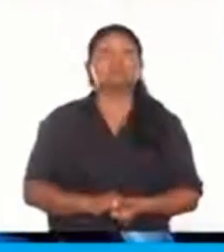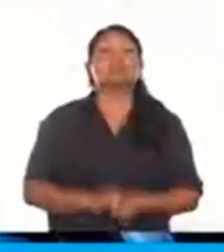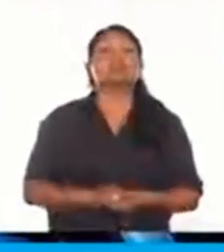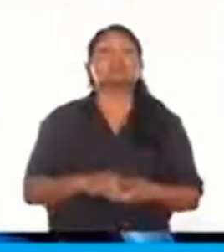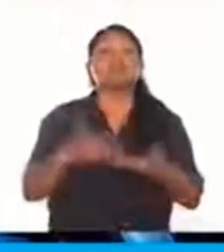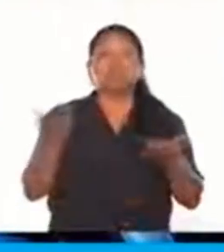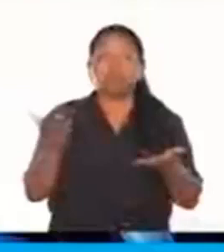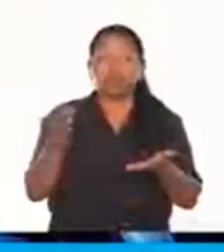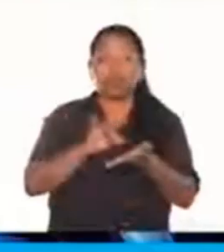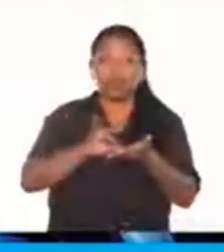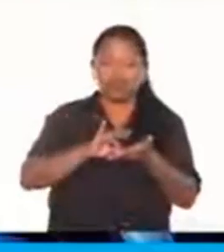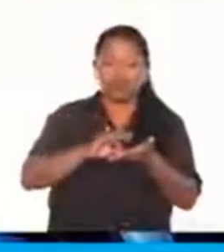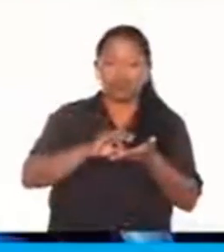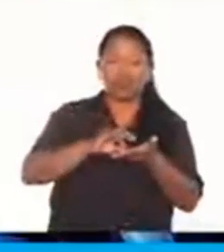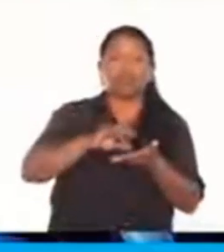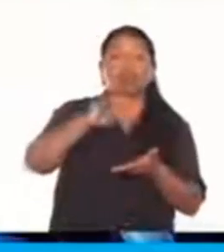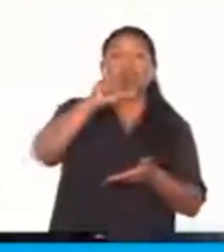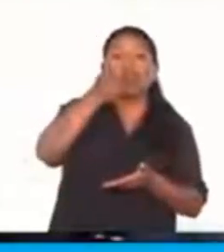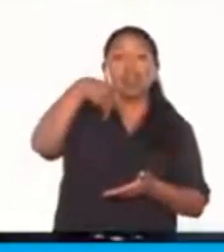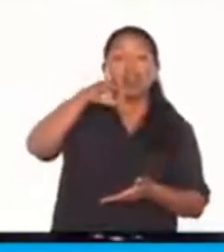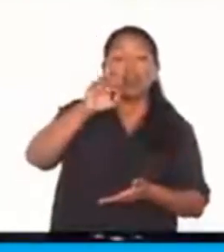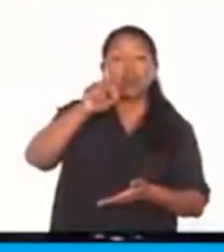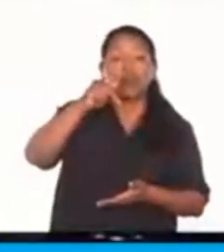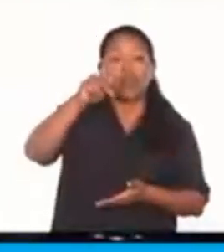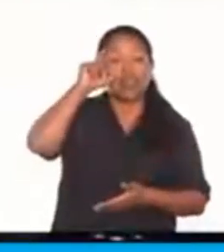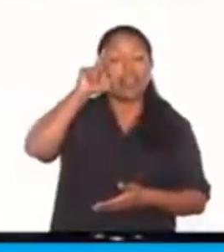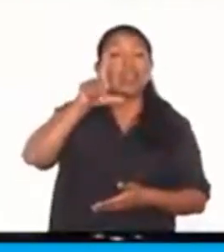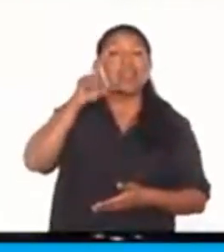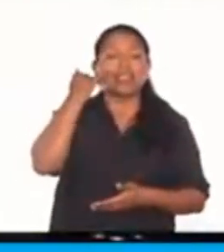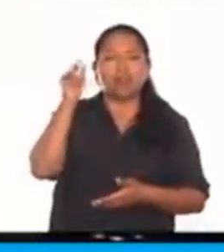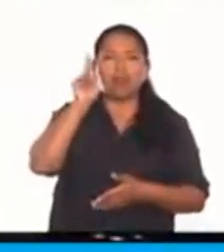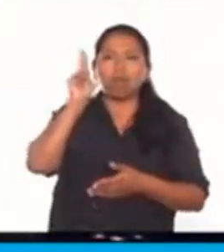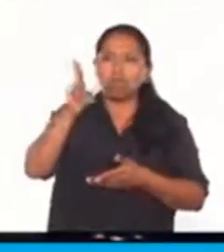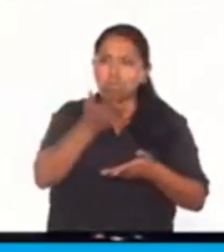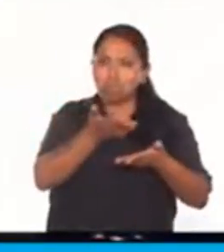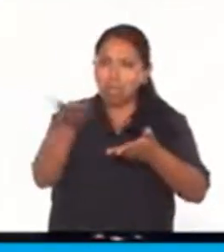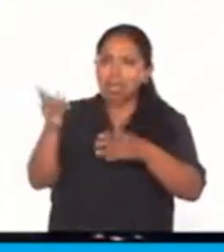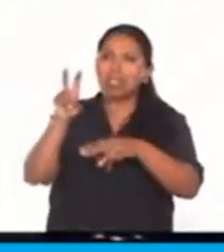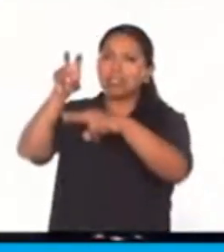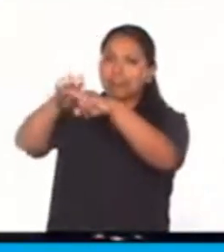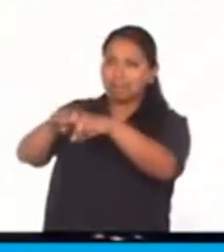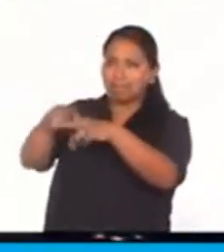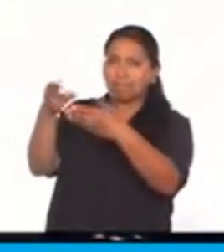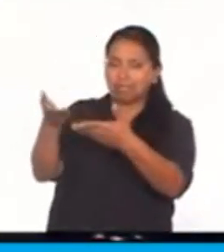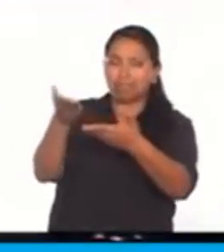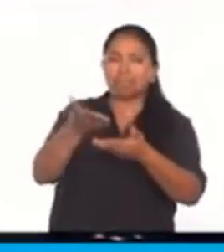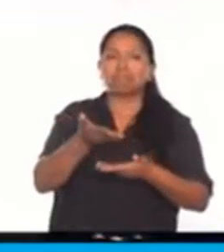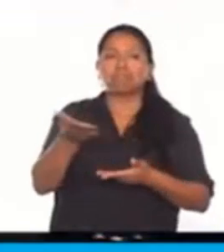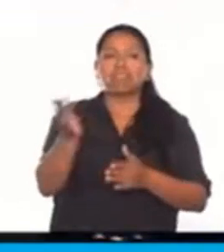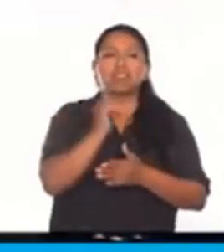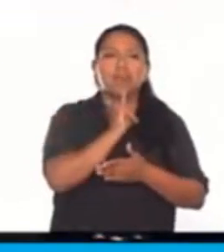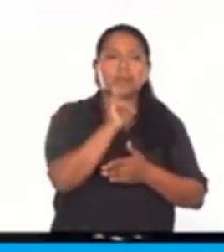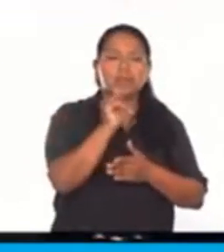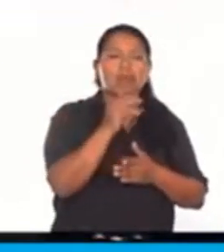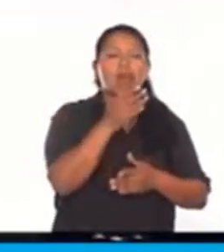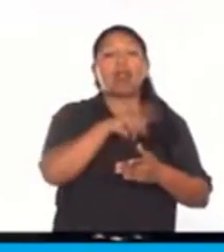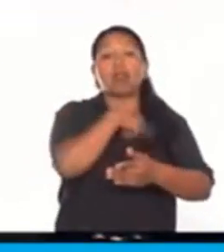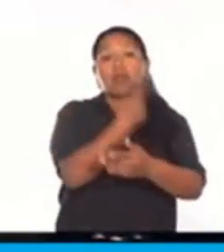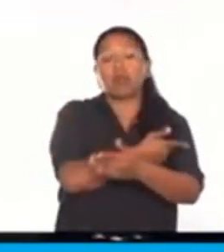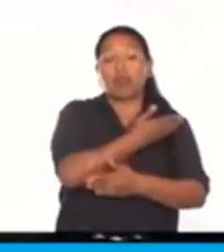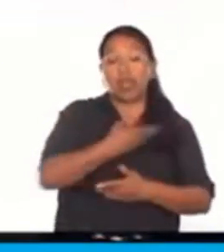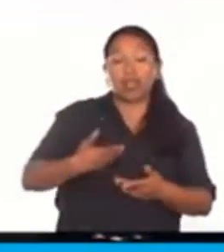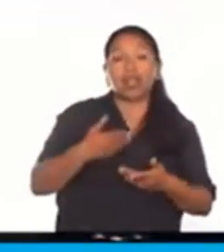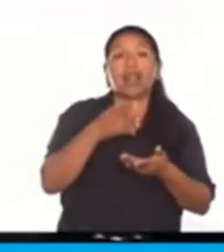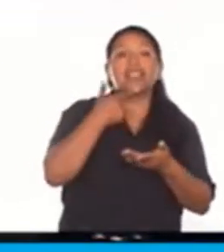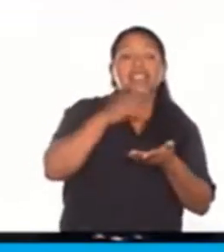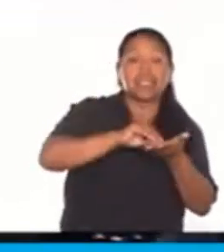Señora diputada María Laura Cano Kelly, queda habilitada para ocupar una barca en el recinto. Se comunicará al Poder Ejecutivo, al